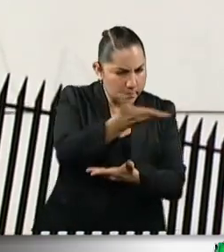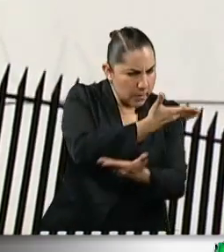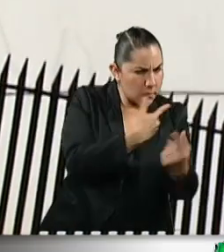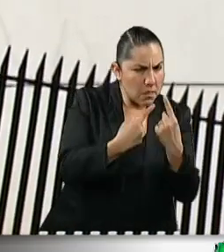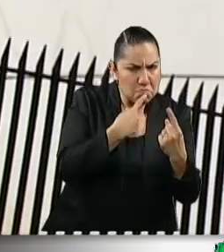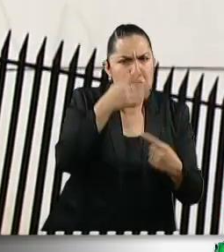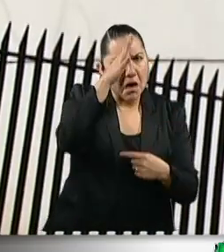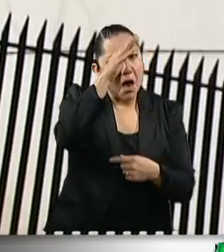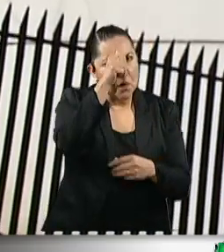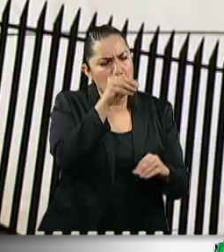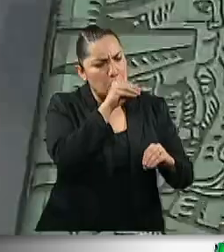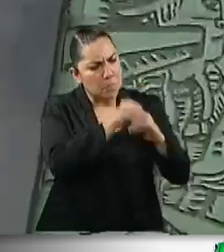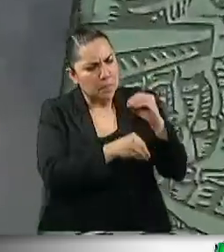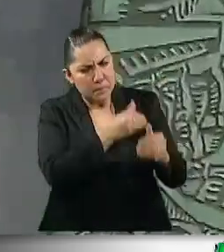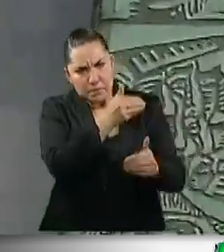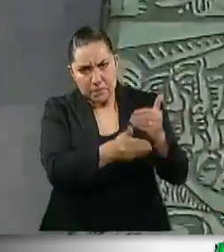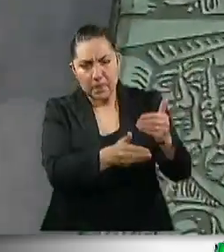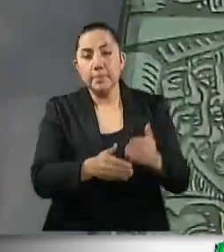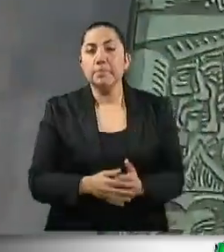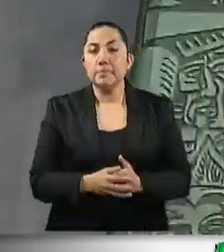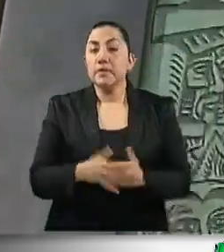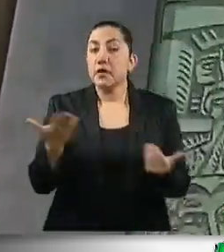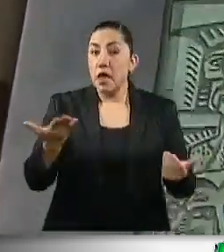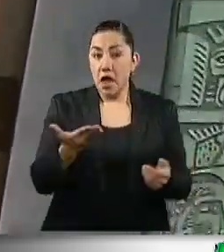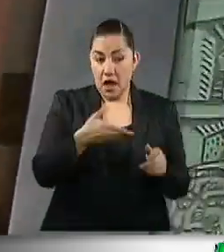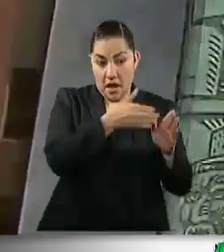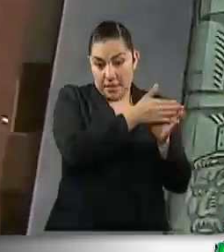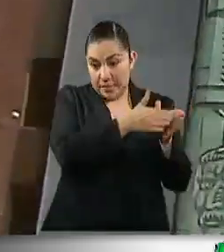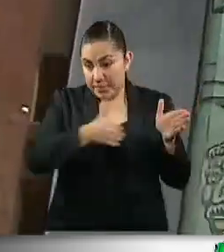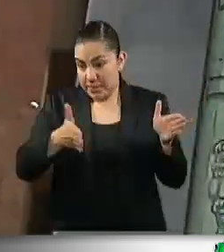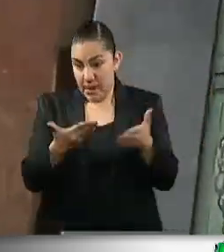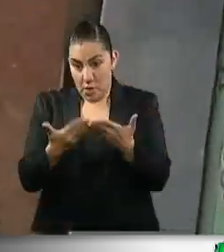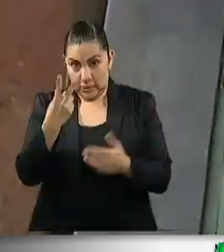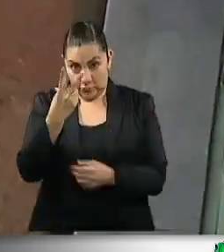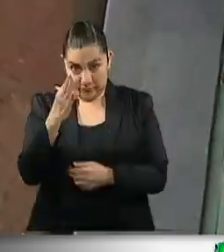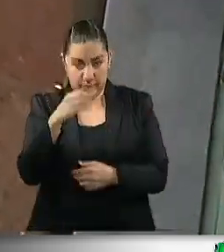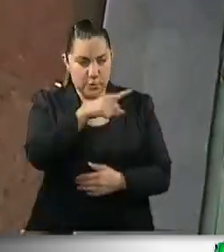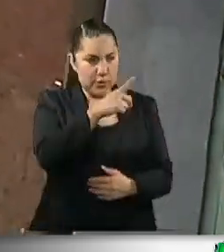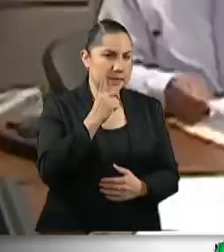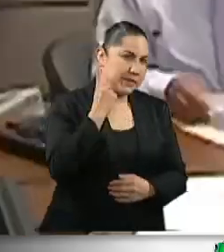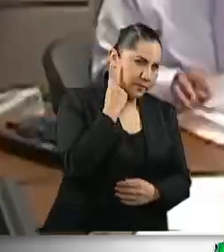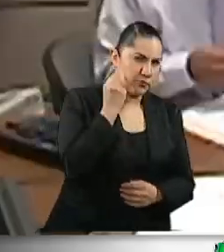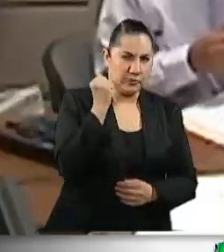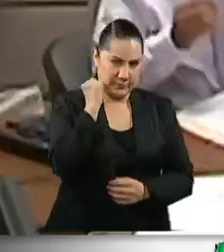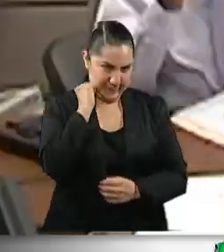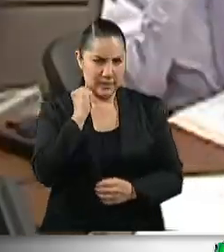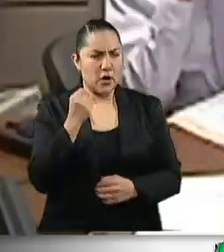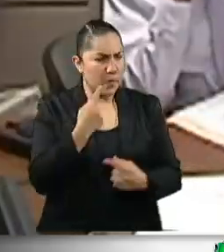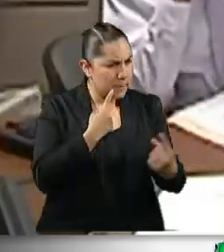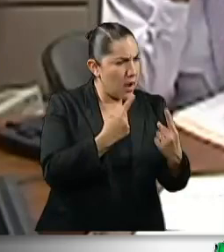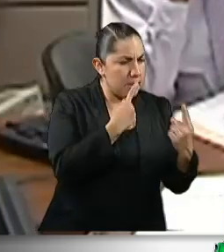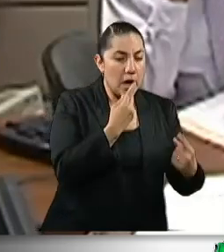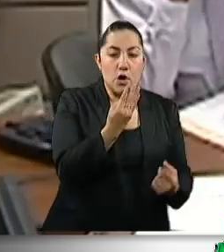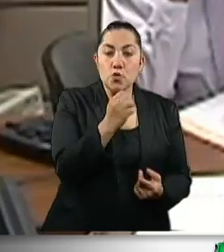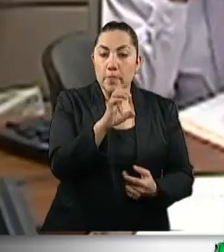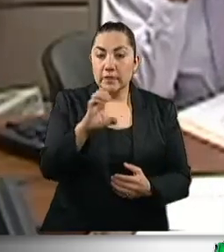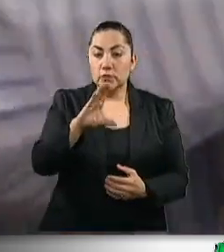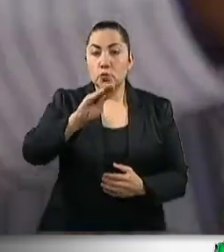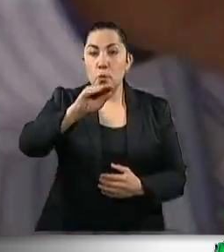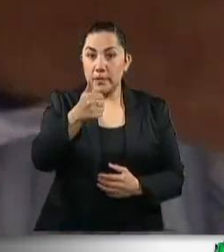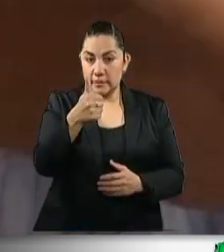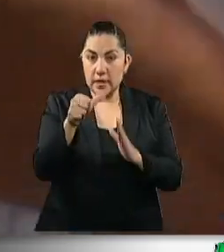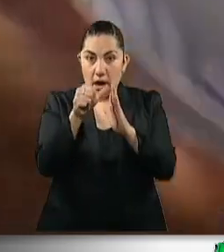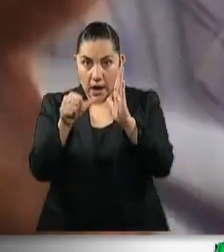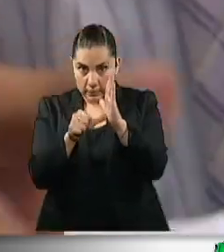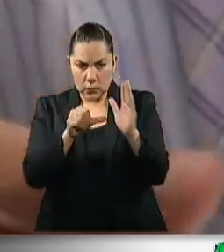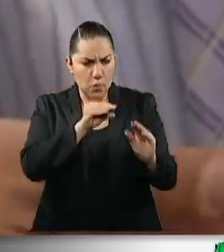Hasta este 2 de febrero, el Senado y la Cámara de Diputados han alcanzado consenso en 996 artículos que integrarían